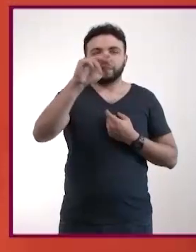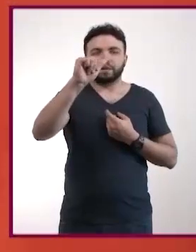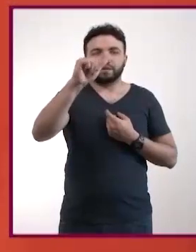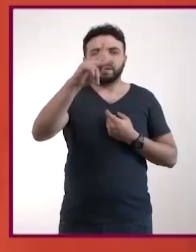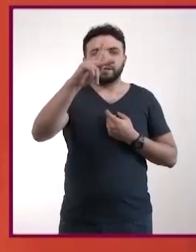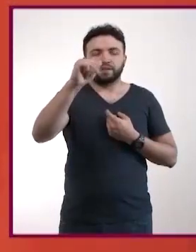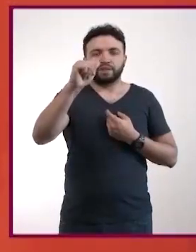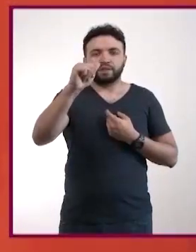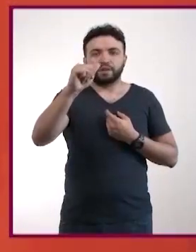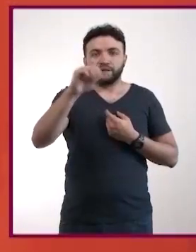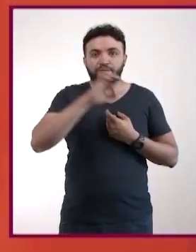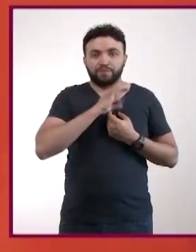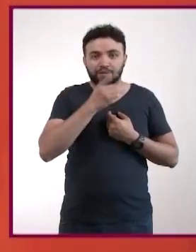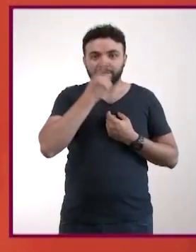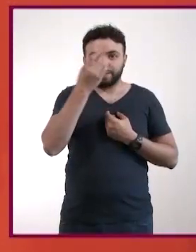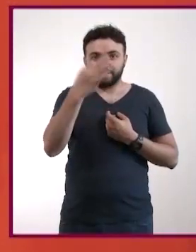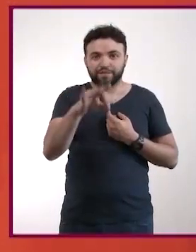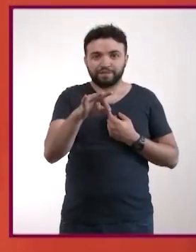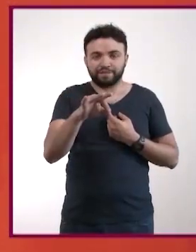si se puede decir groserías.